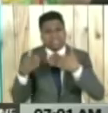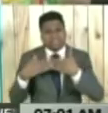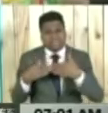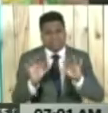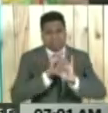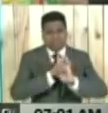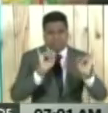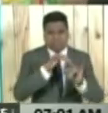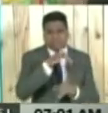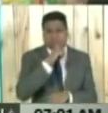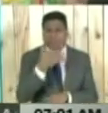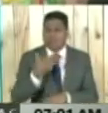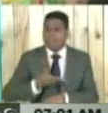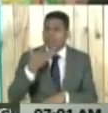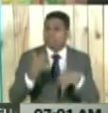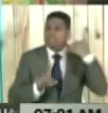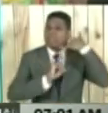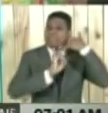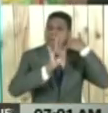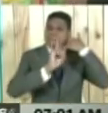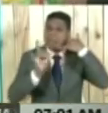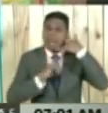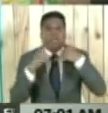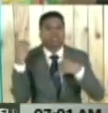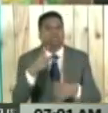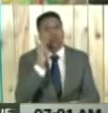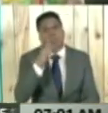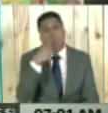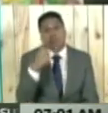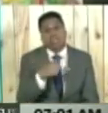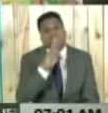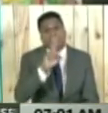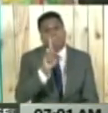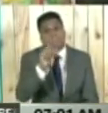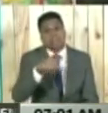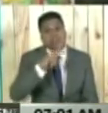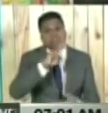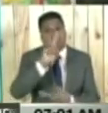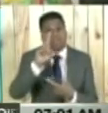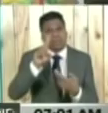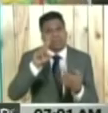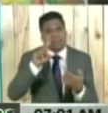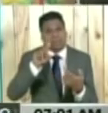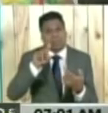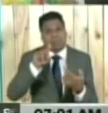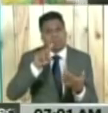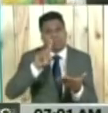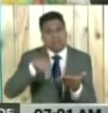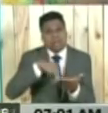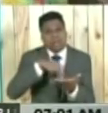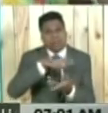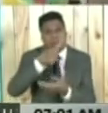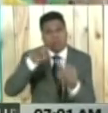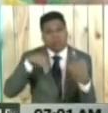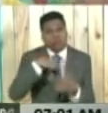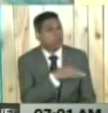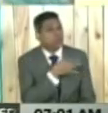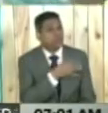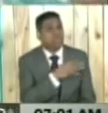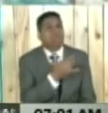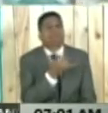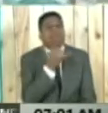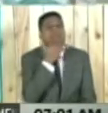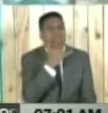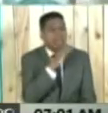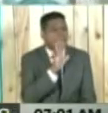más importante que entendamos que no es solamente el tema de la política, tiene que haber una revolución también en lo económico, en lo industrial, y eso lo estamos haciendo con cosas,